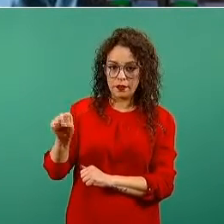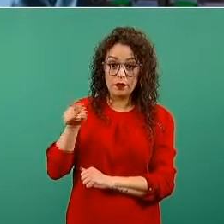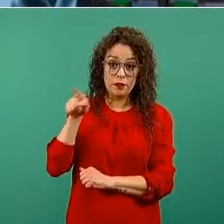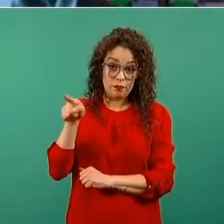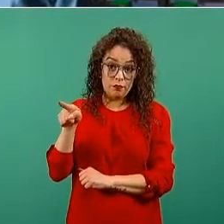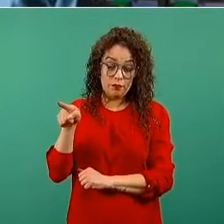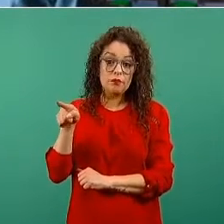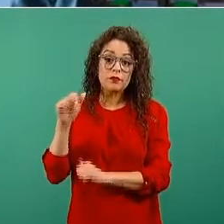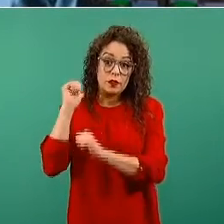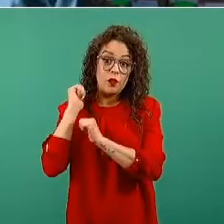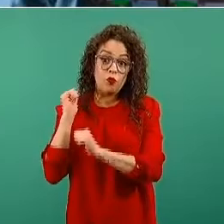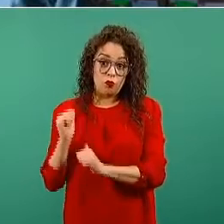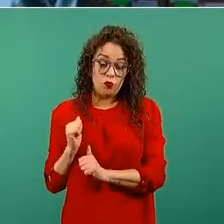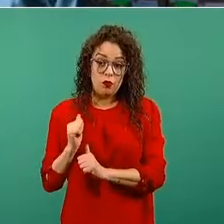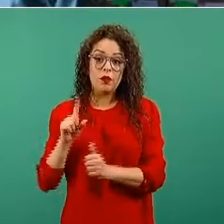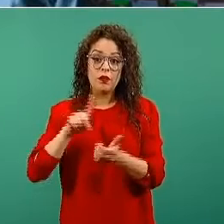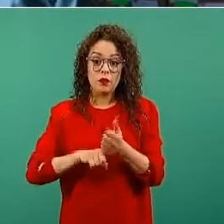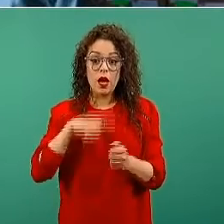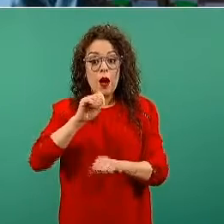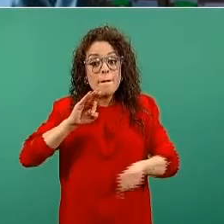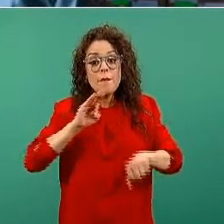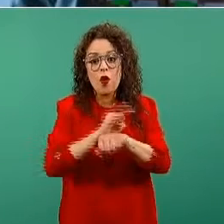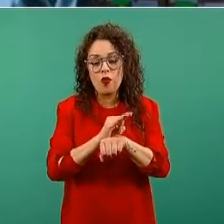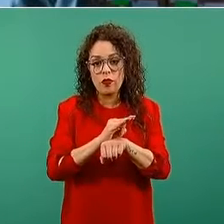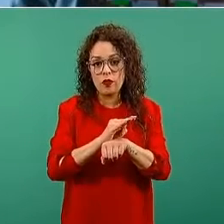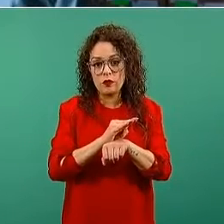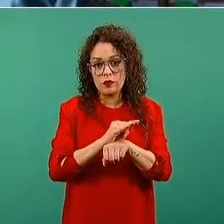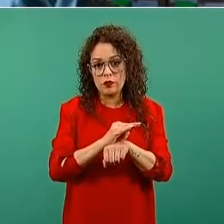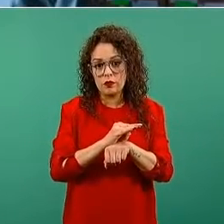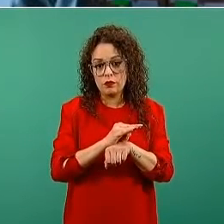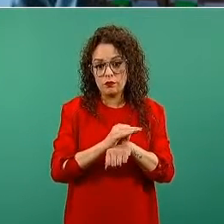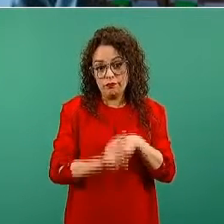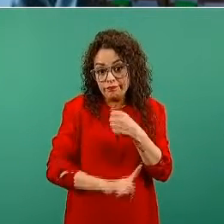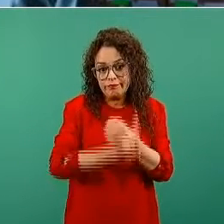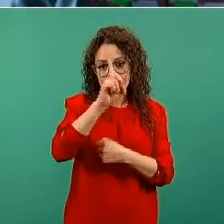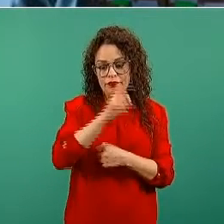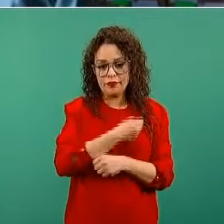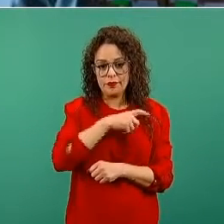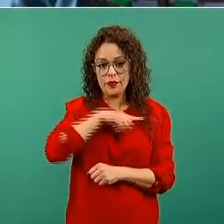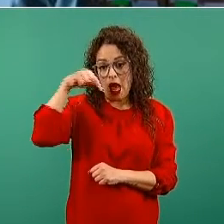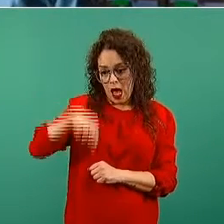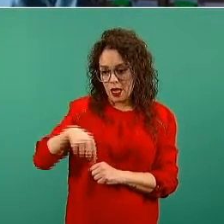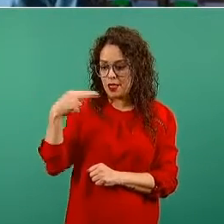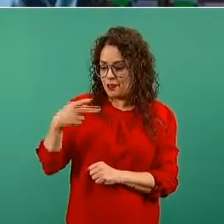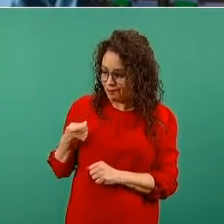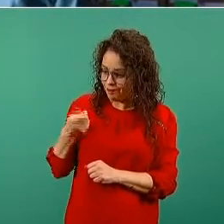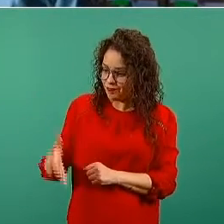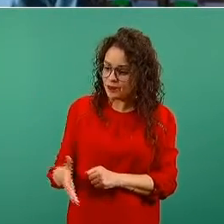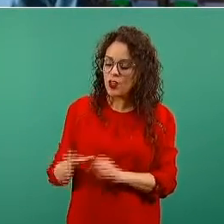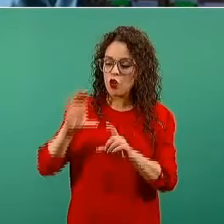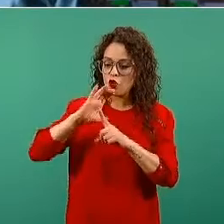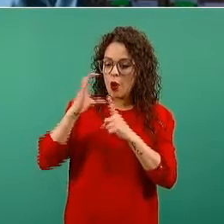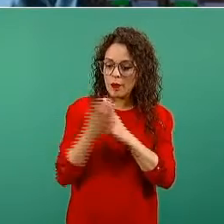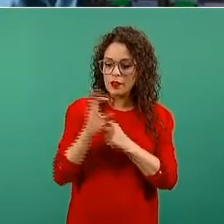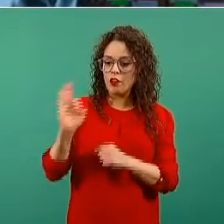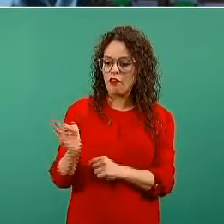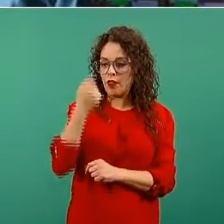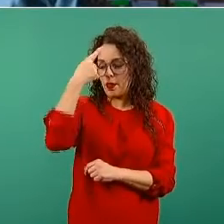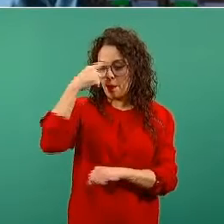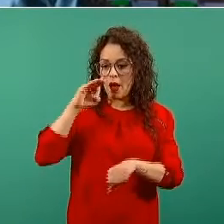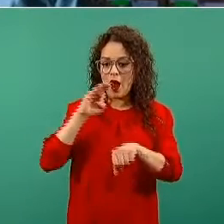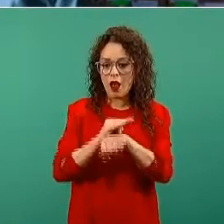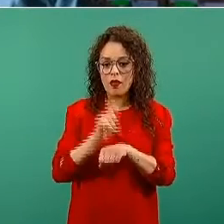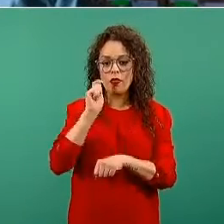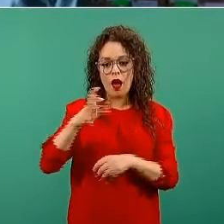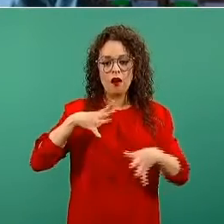en regulación y protección contra riesgos sanitarios, en México se llama COFEPRIS, la Comisión Federal para la Protección